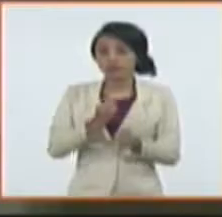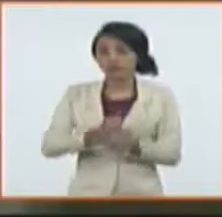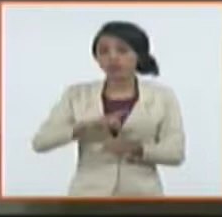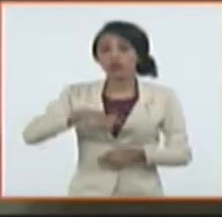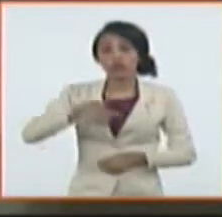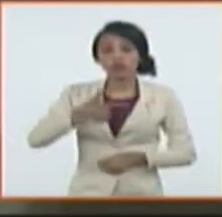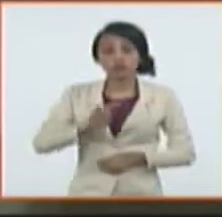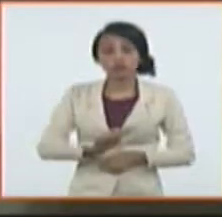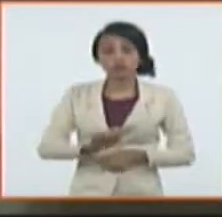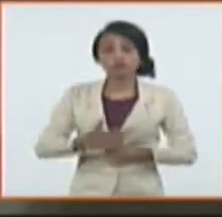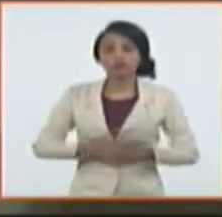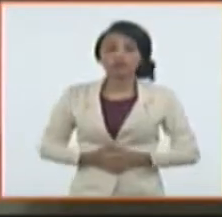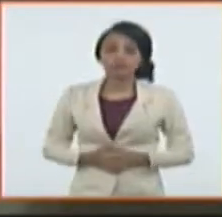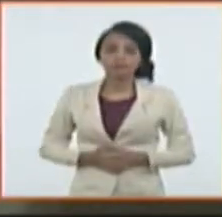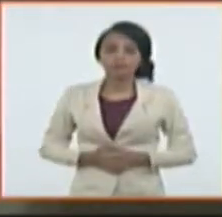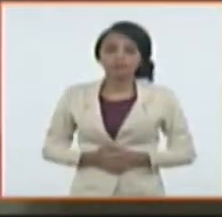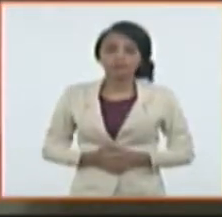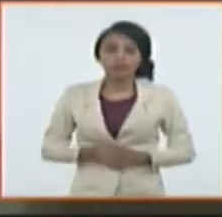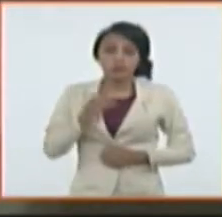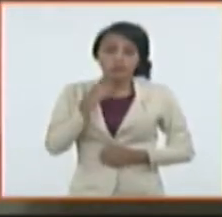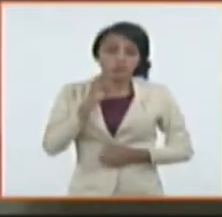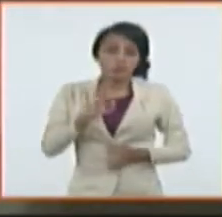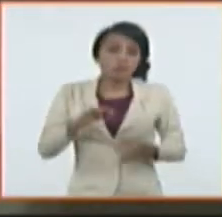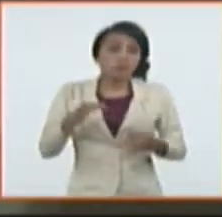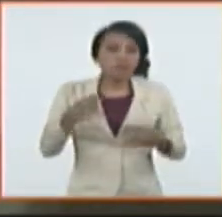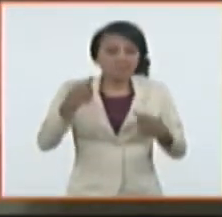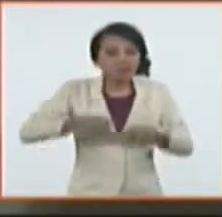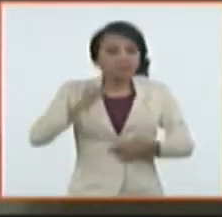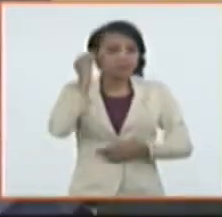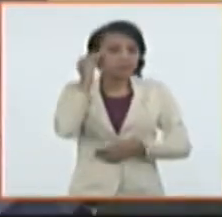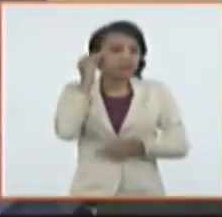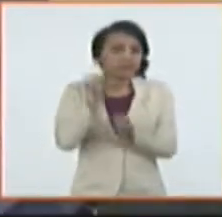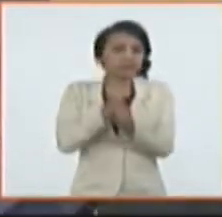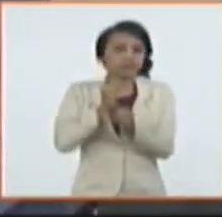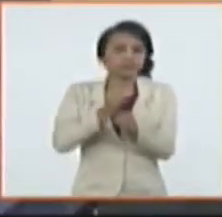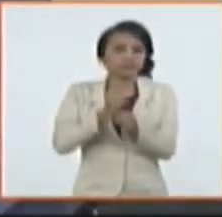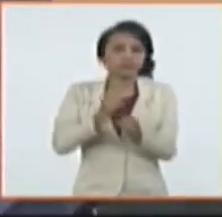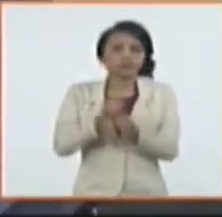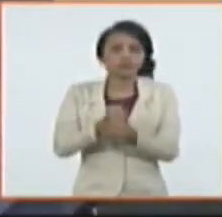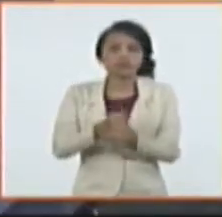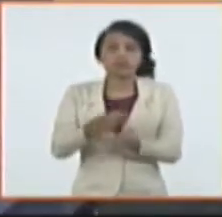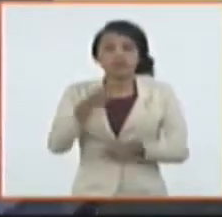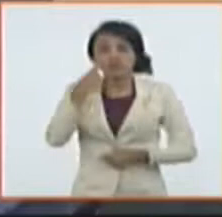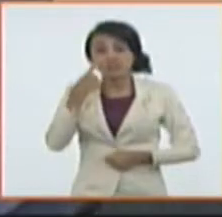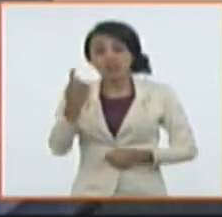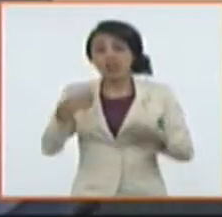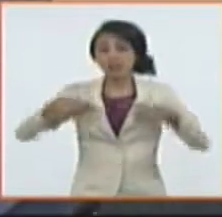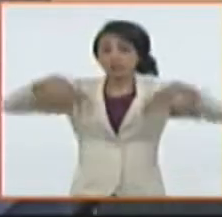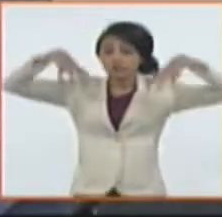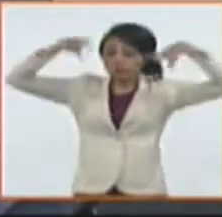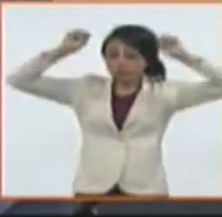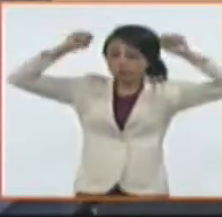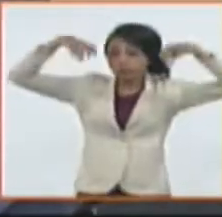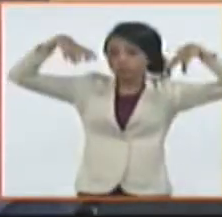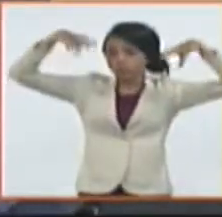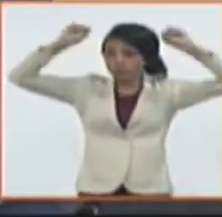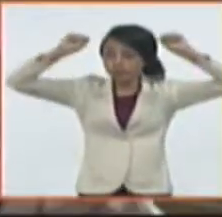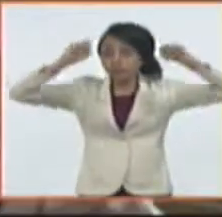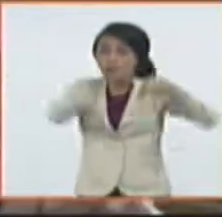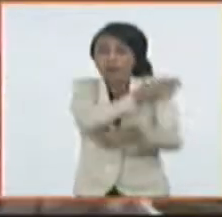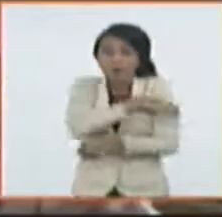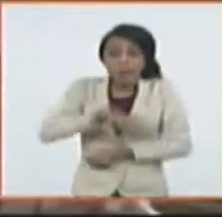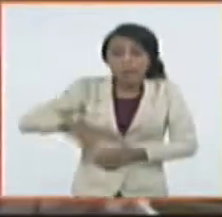las centrales electroenergéticas. Y todo esto ha provocado apagones indeseables que irritan a la población, que nos crean